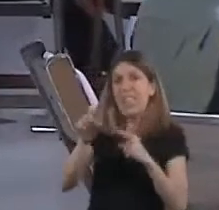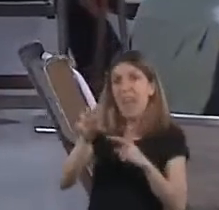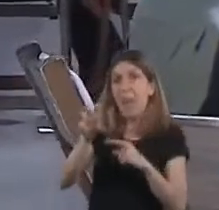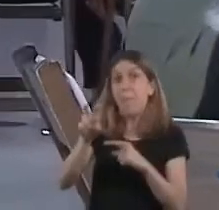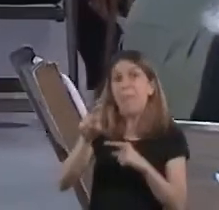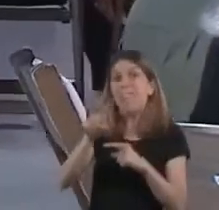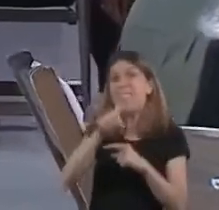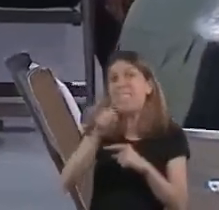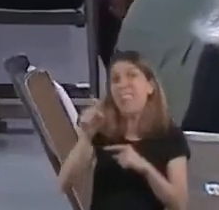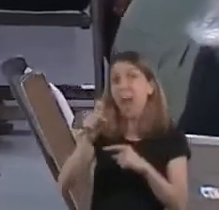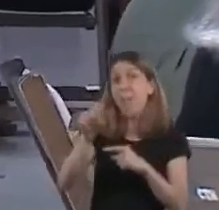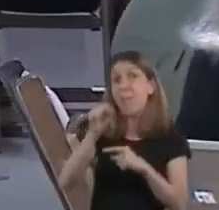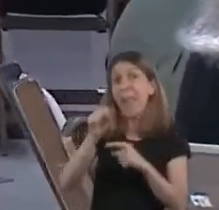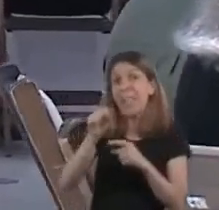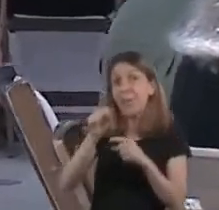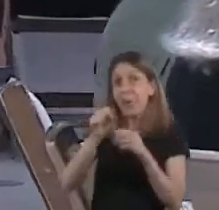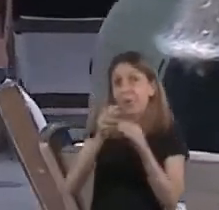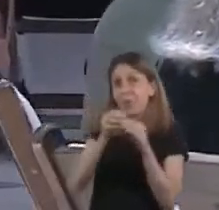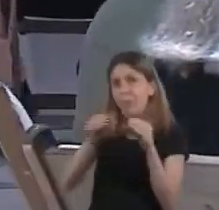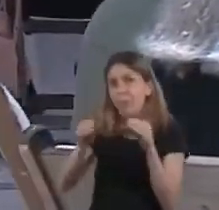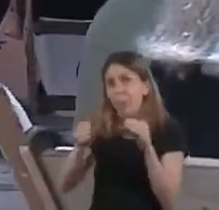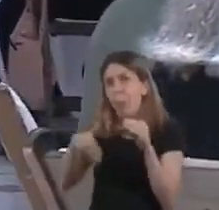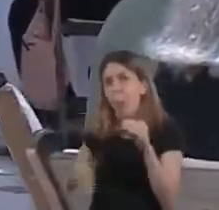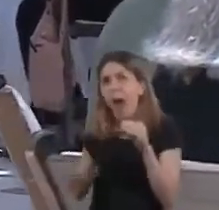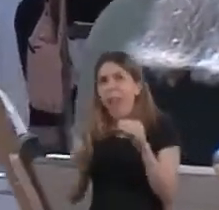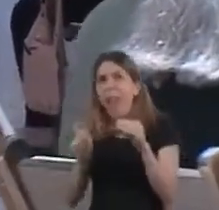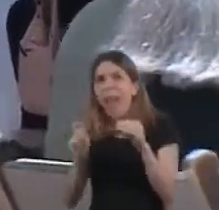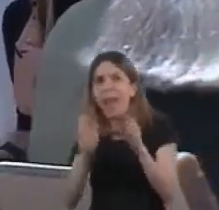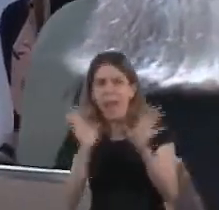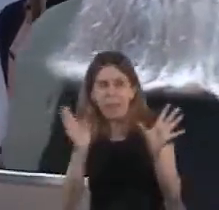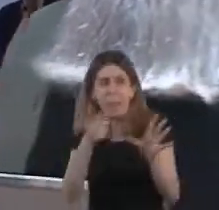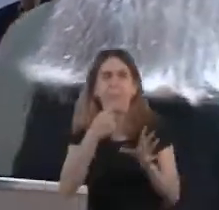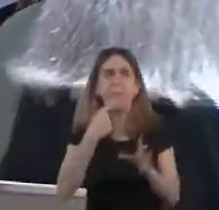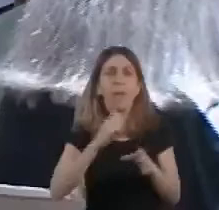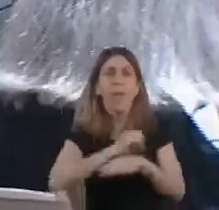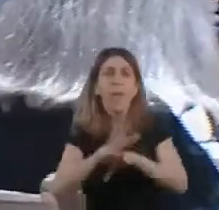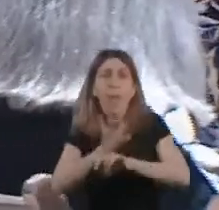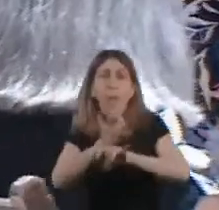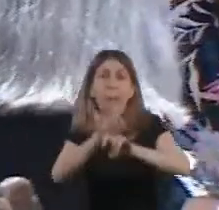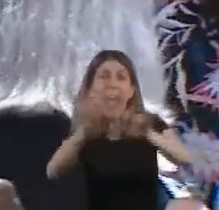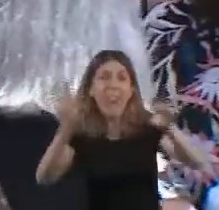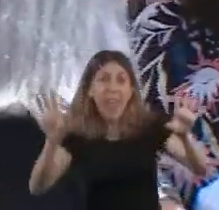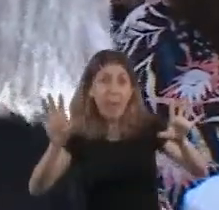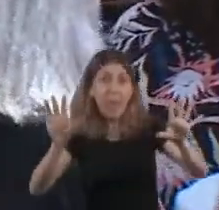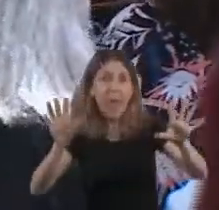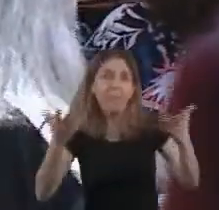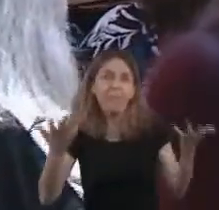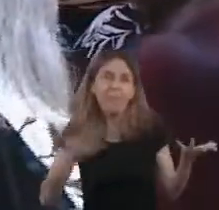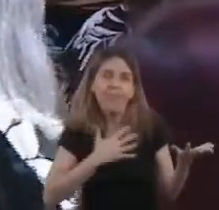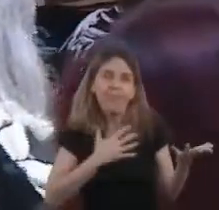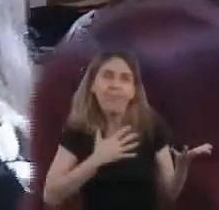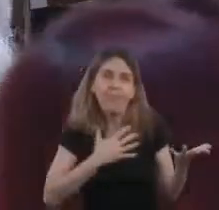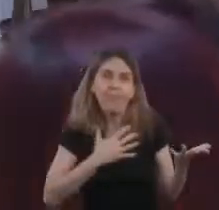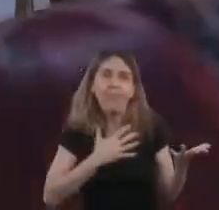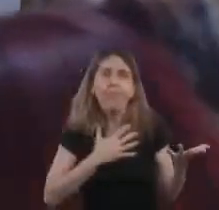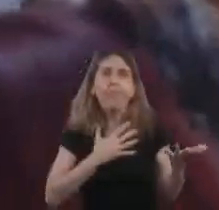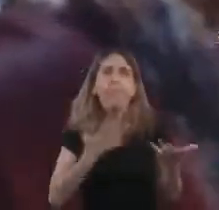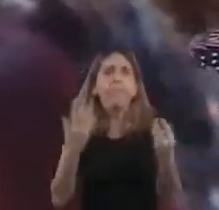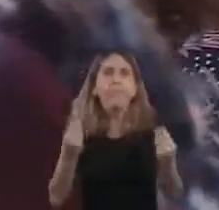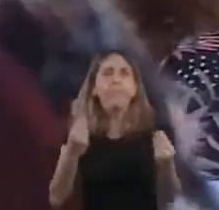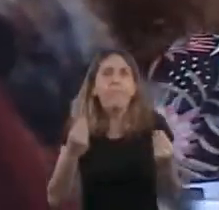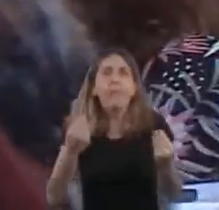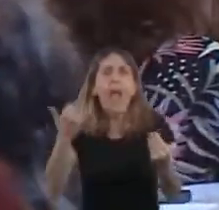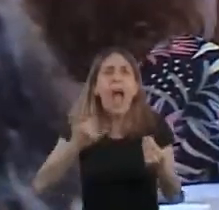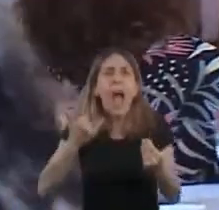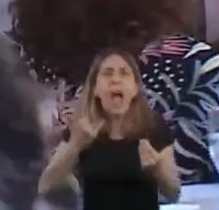queda con algo de esos 100 pesos? Bueno, la pandemia, lamentablemente, lo que generó es una